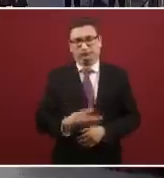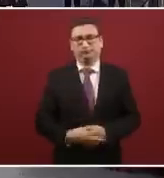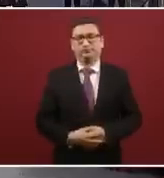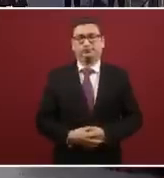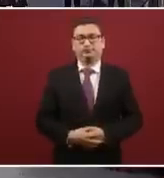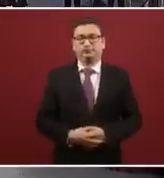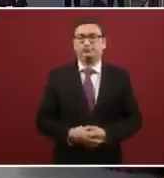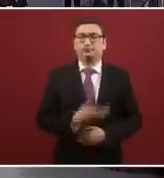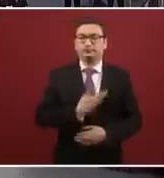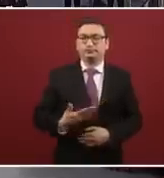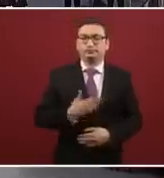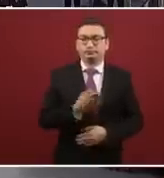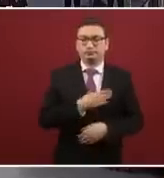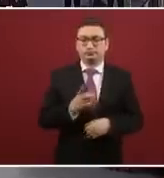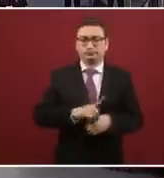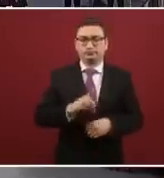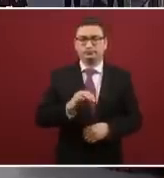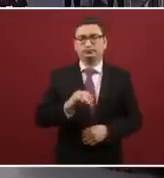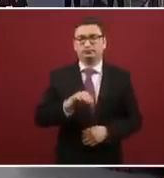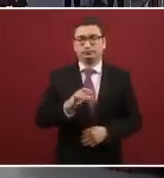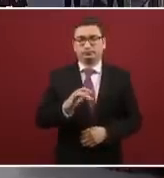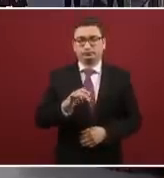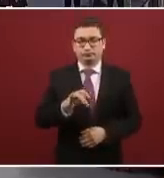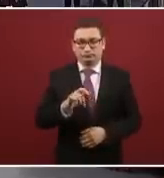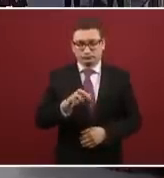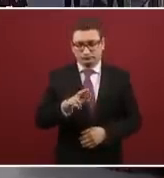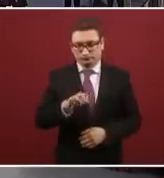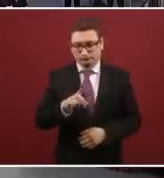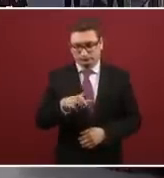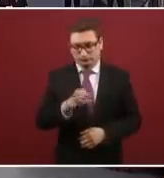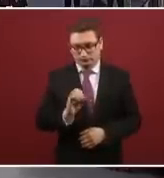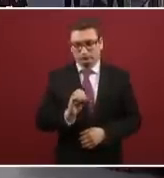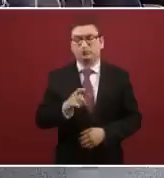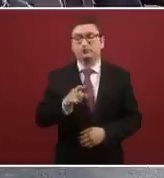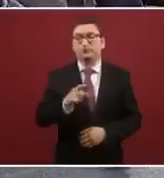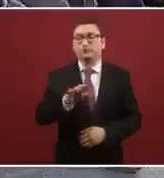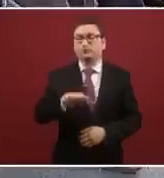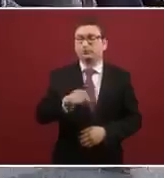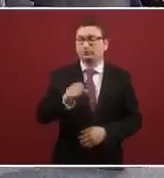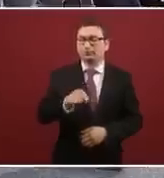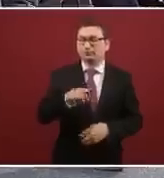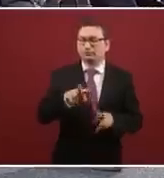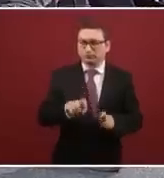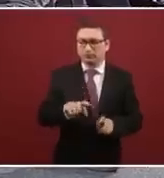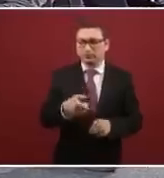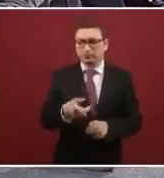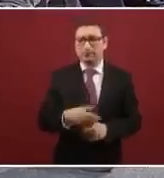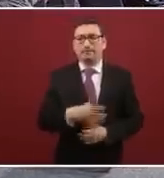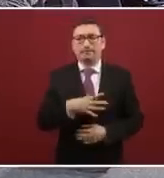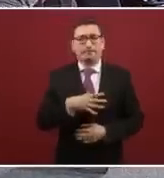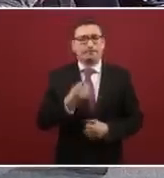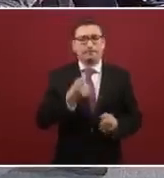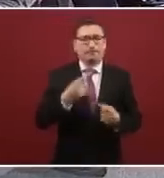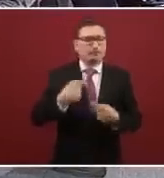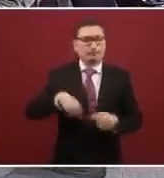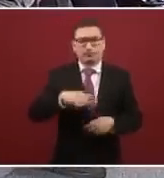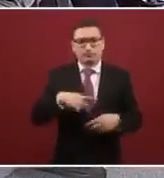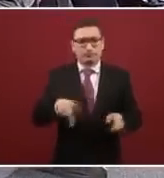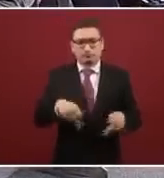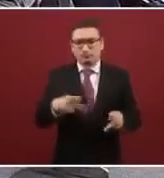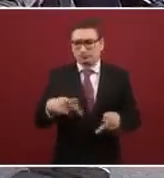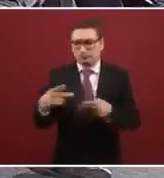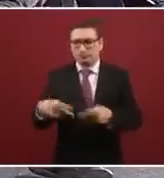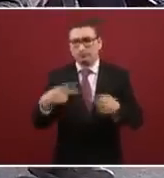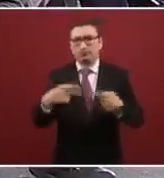Presidente, buenos días. Marco Antonio Olvera, de Radio Latina California. Hay un tema ahí que preocupa a los vendedores, a los billeteros de la